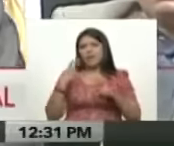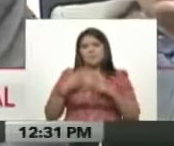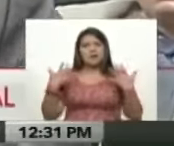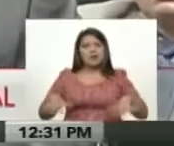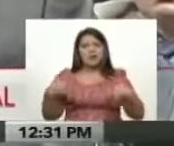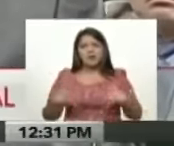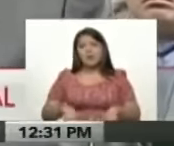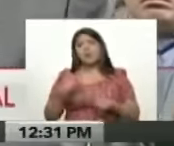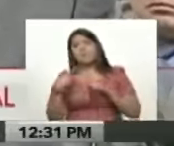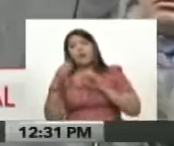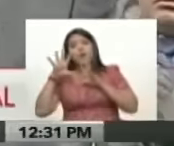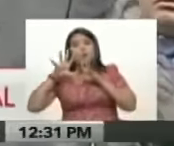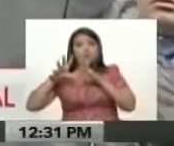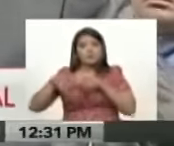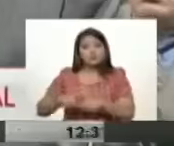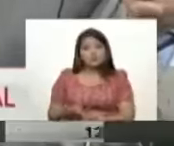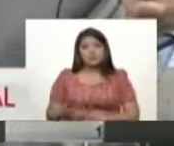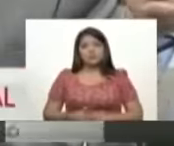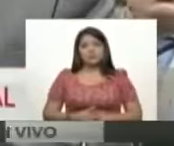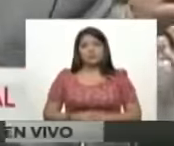corrupción.